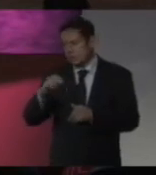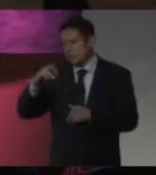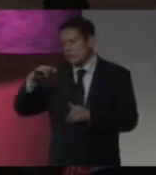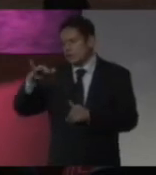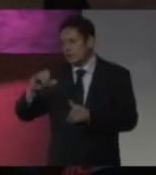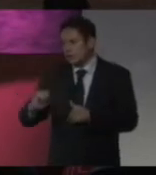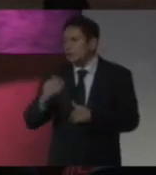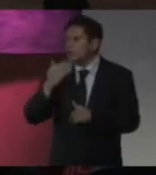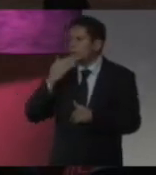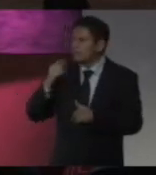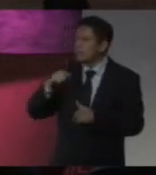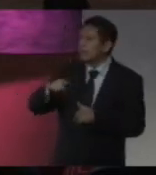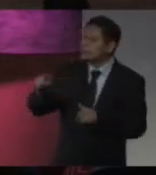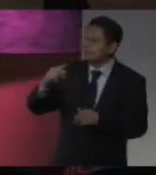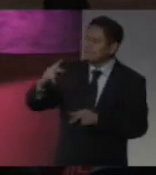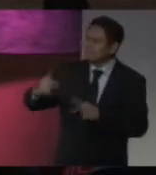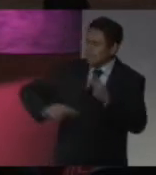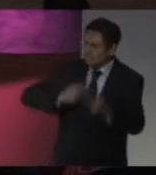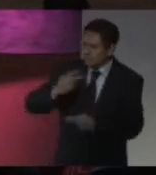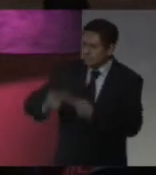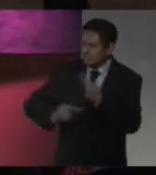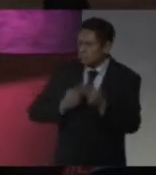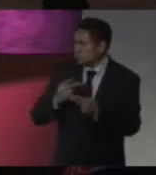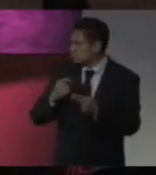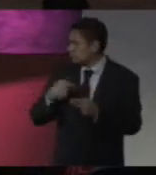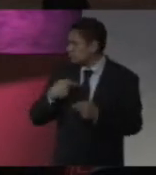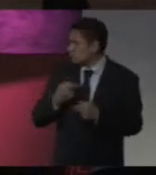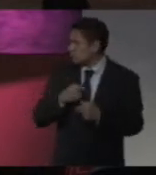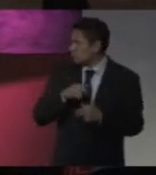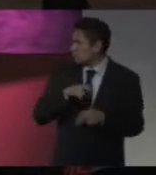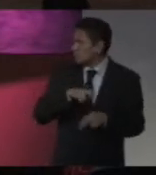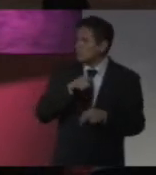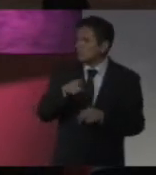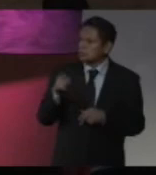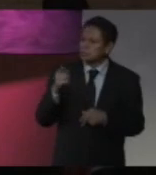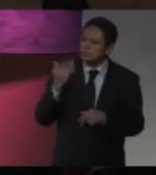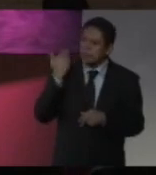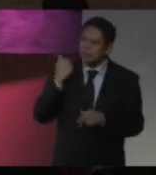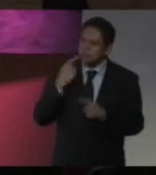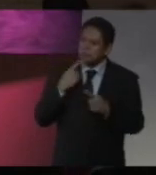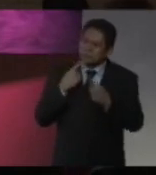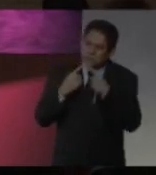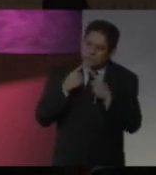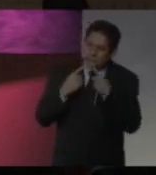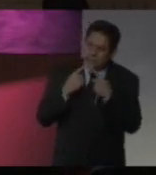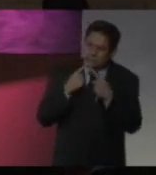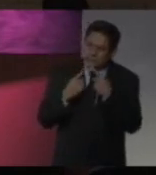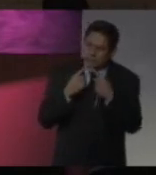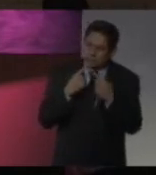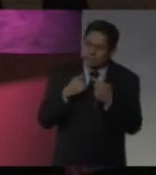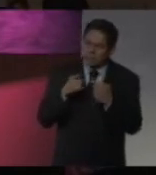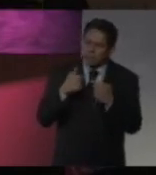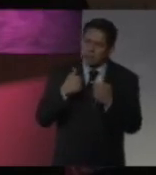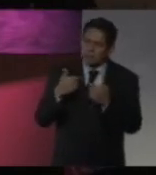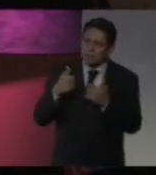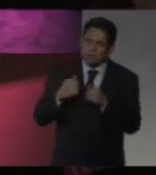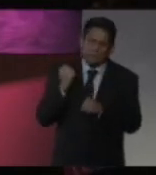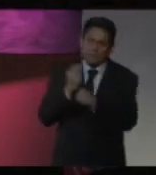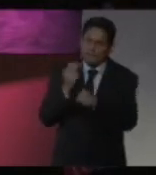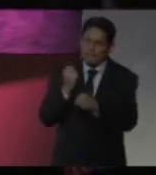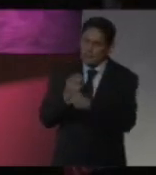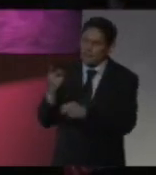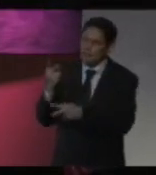recibí aquí de las compañeras que están sentadas allá, que dialogamos un rato porque llegué muy temprano,